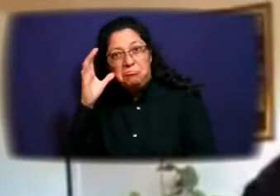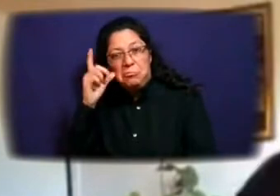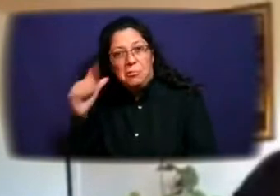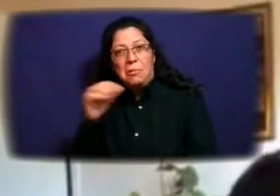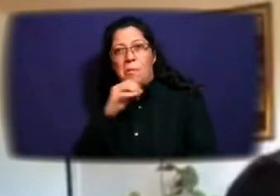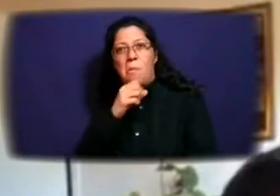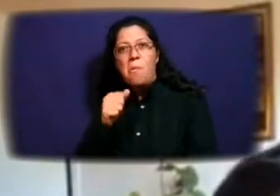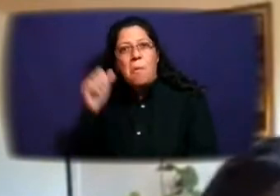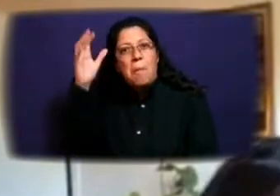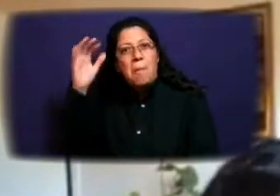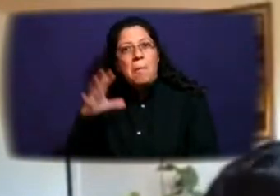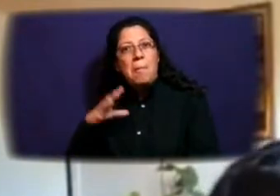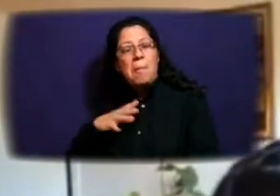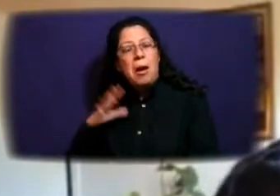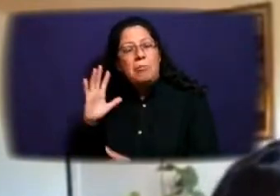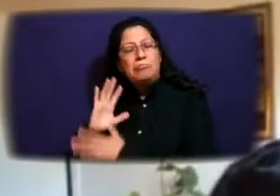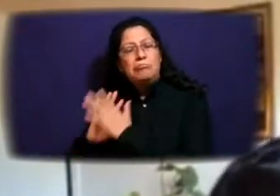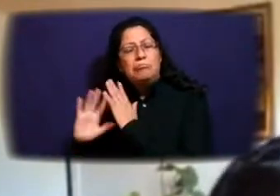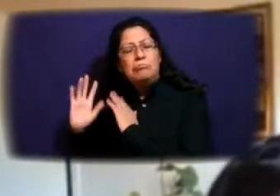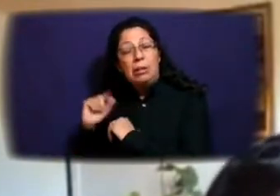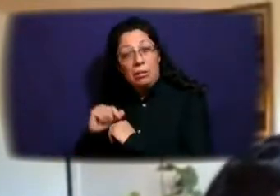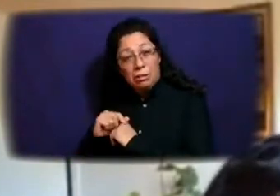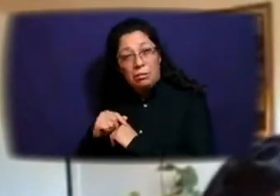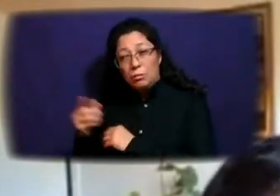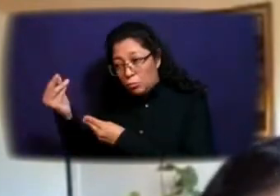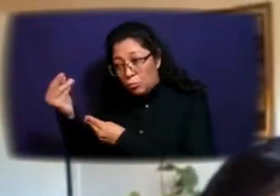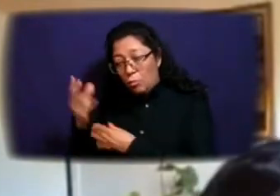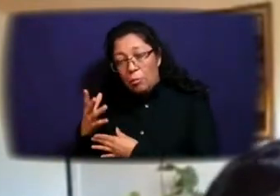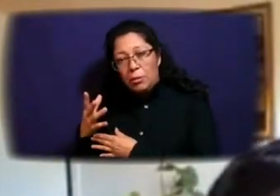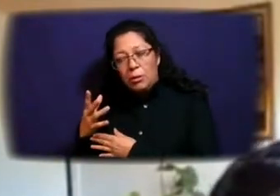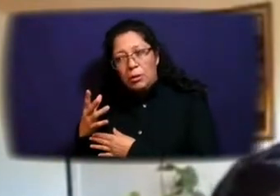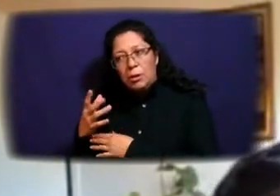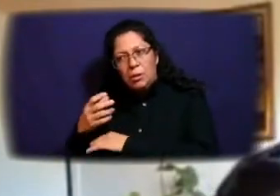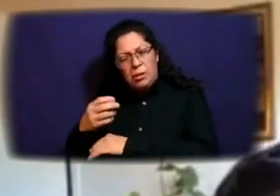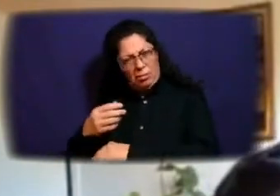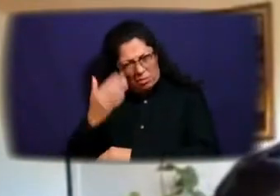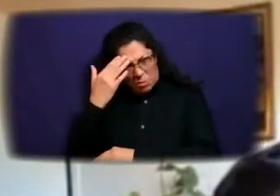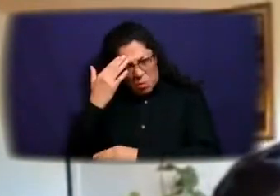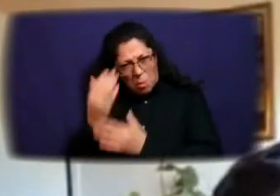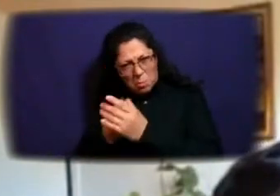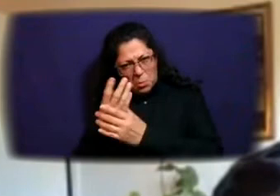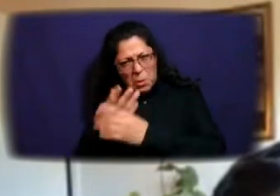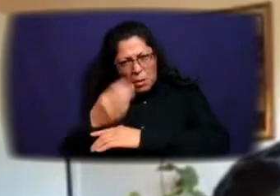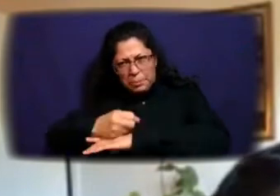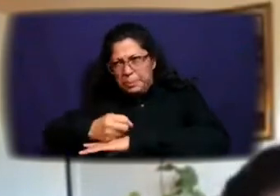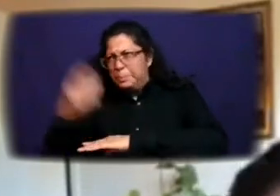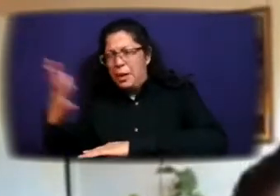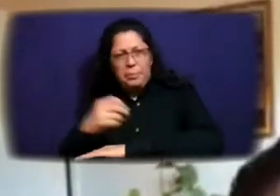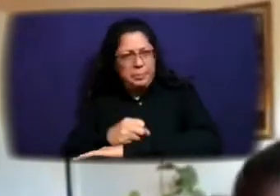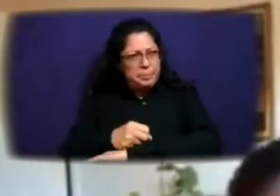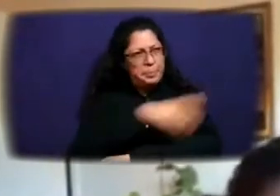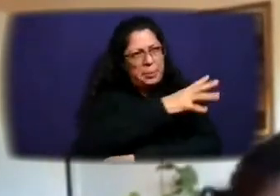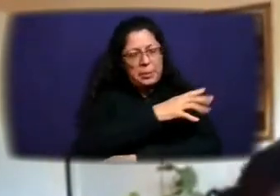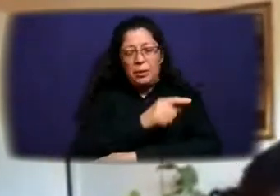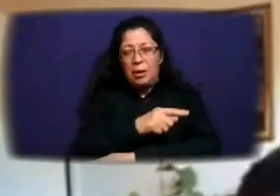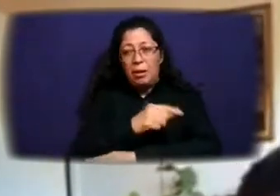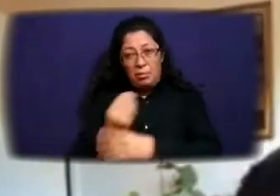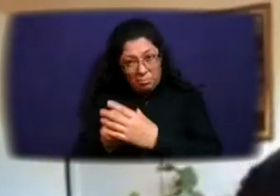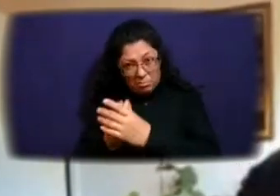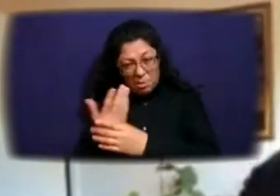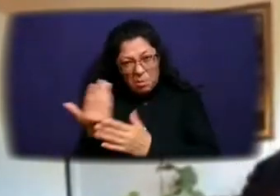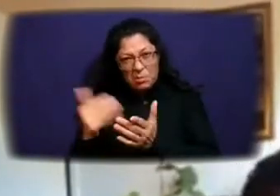que cuando sacas algo de la tierra, vuelve a crecer. No te